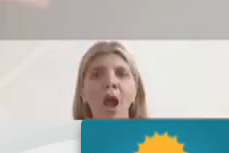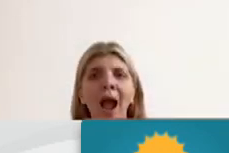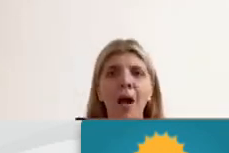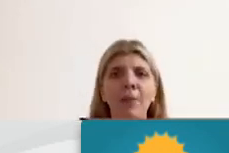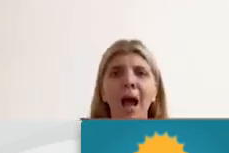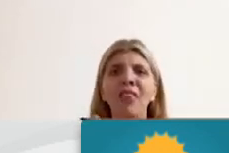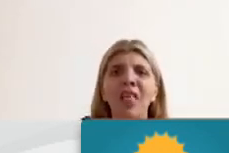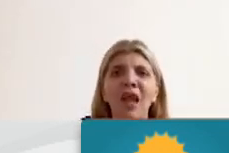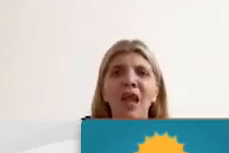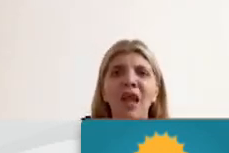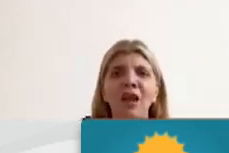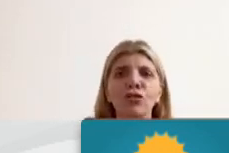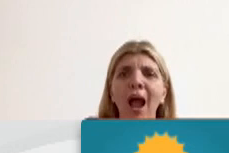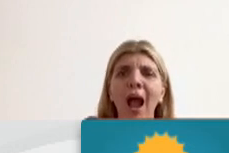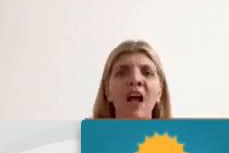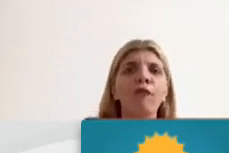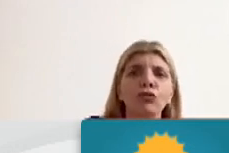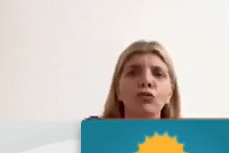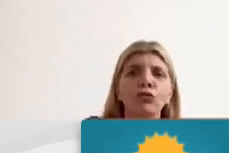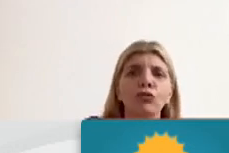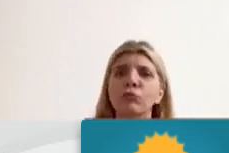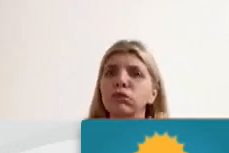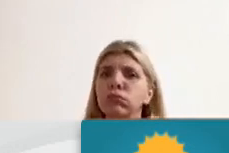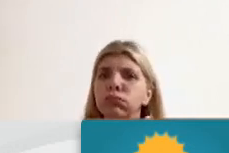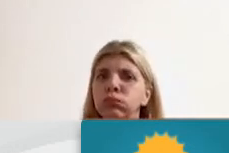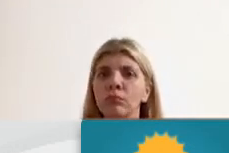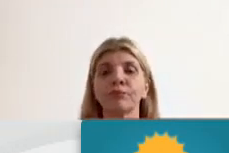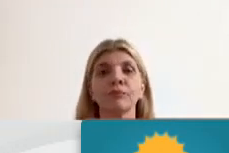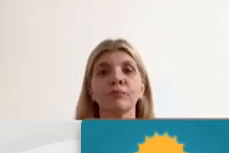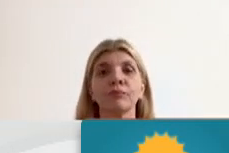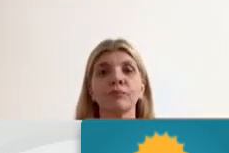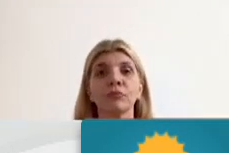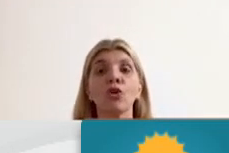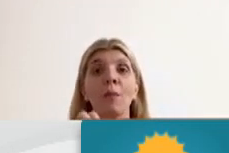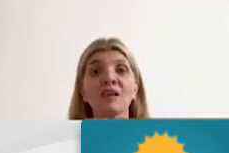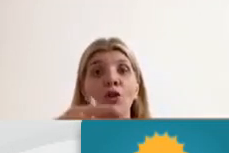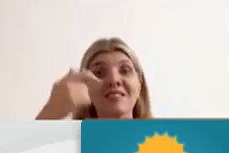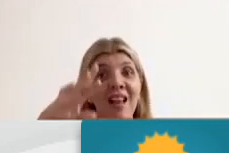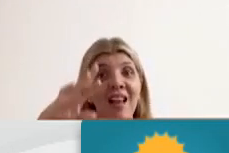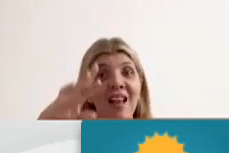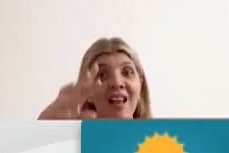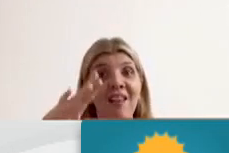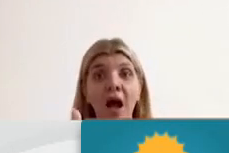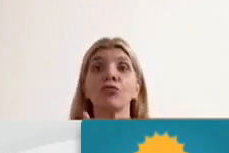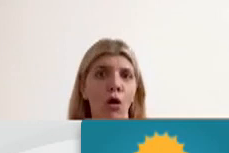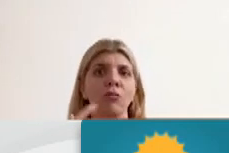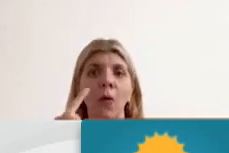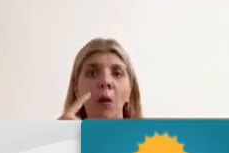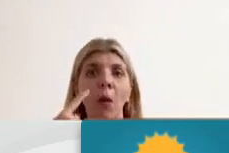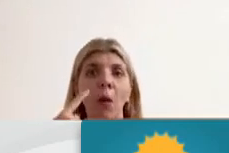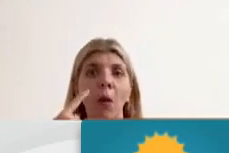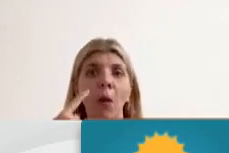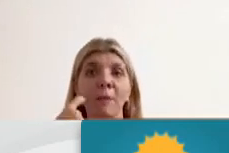esa pregunta es muy buena, porque antes estaba mucho más pensado por lo que eran tareas educativas y laborales, y ahora reconoce el dinero,